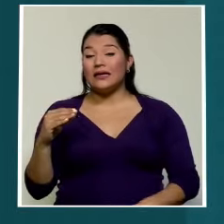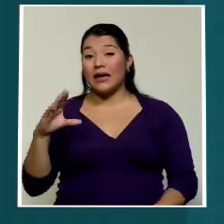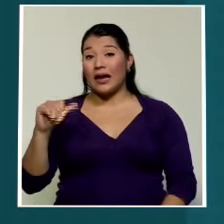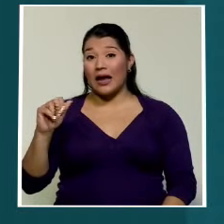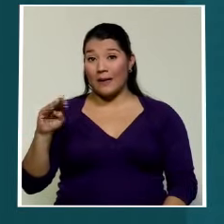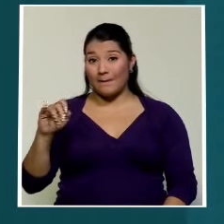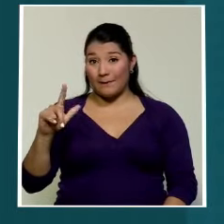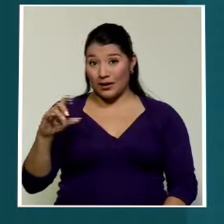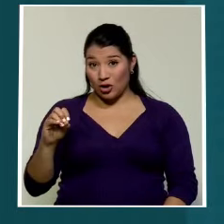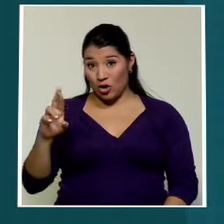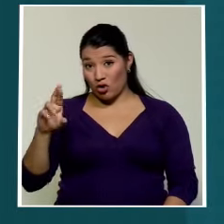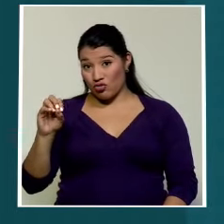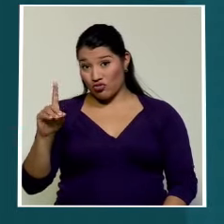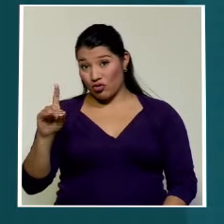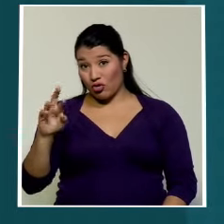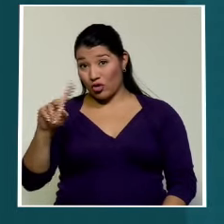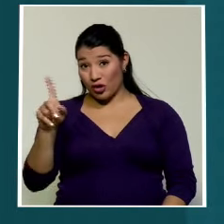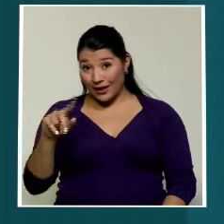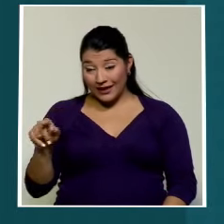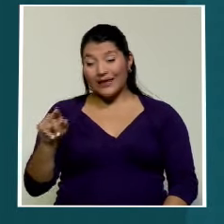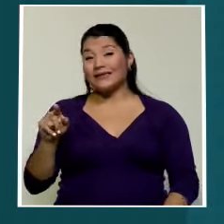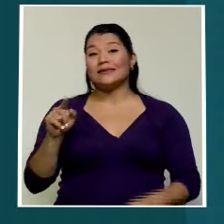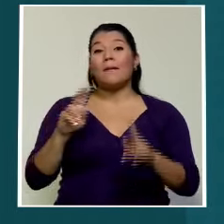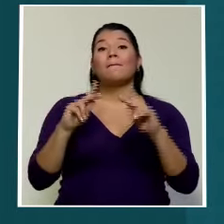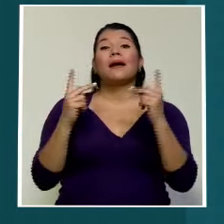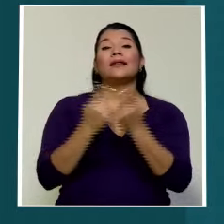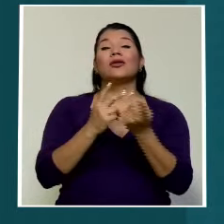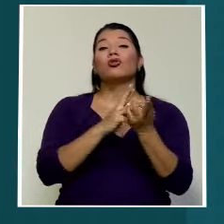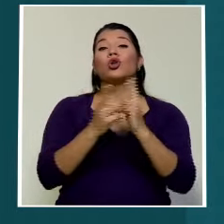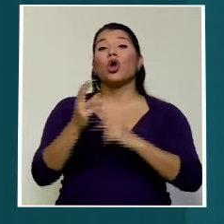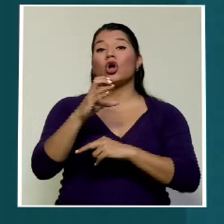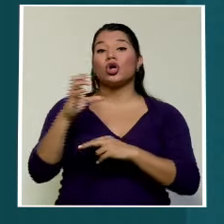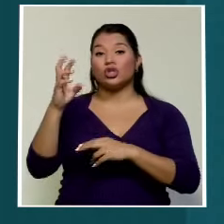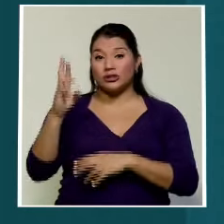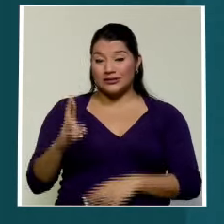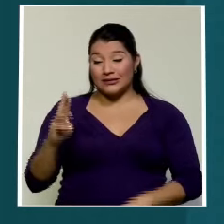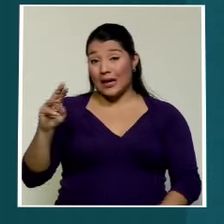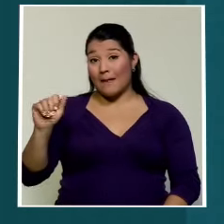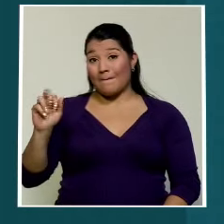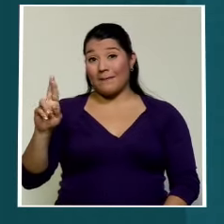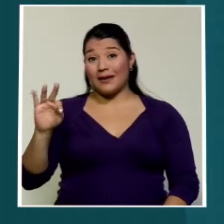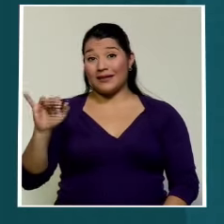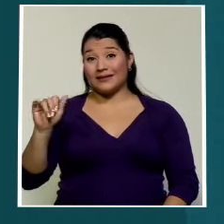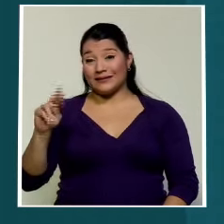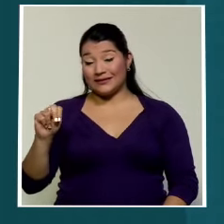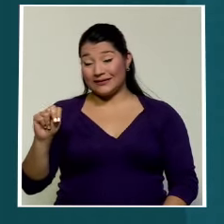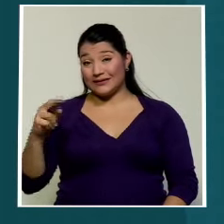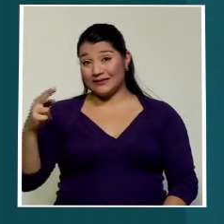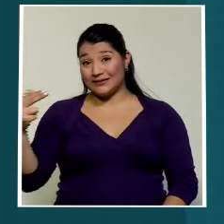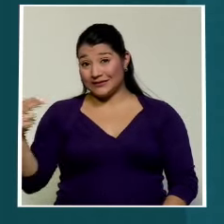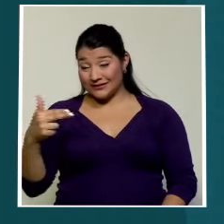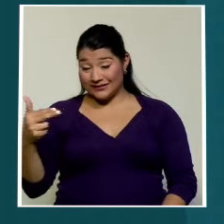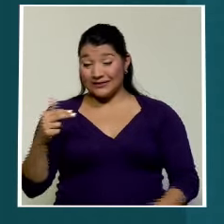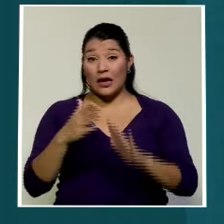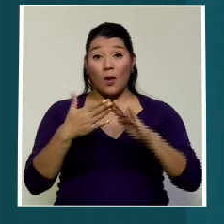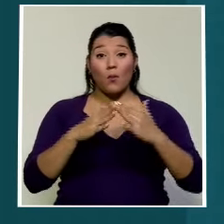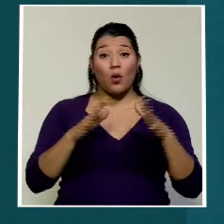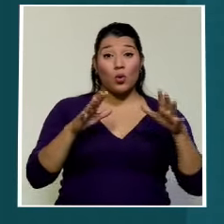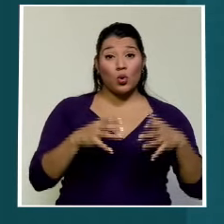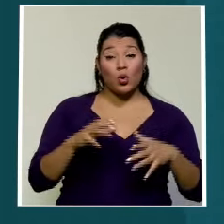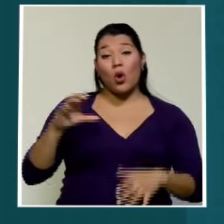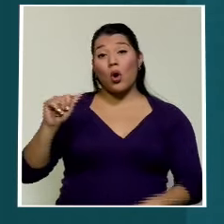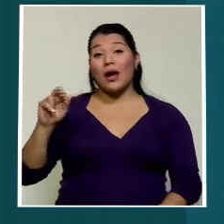Camilo Rodríguez de Renovación Costarricense. Martín Chinchilla de Pueblo Unido. Carmen Quesada, quien ya fue